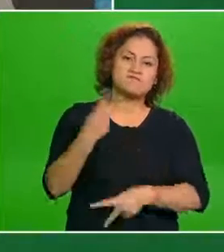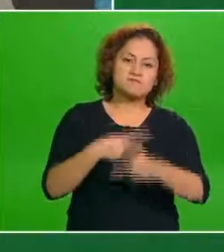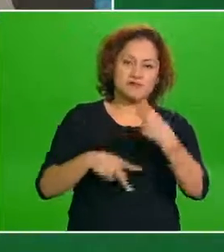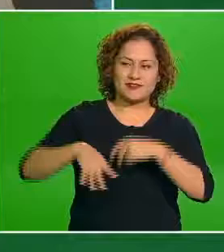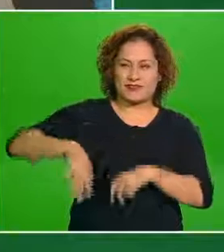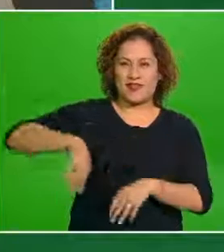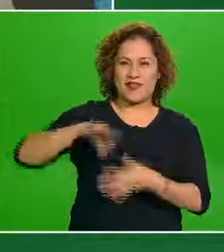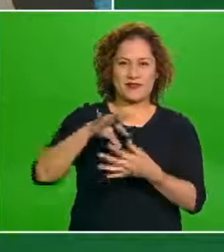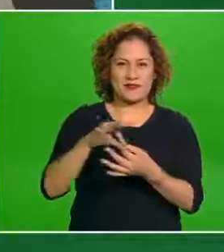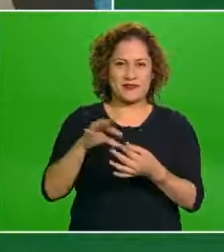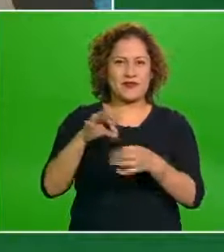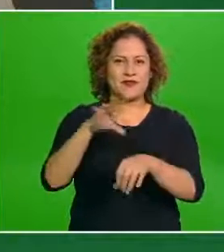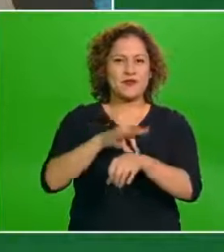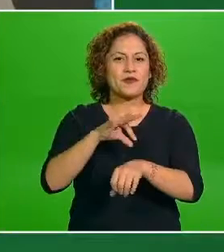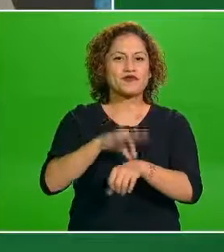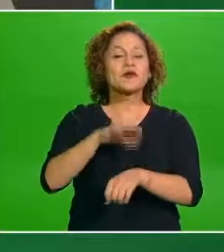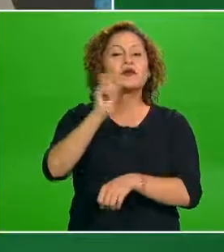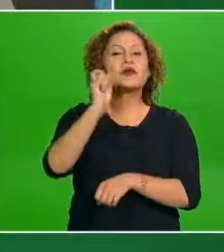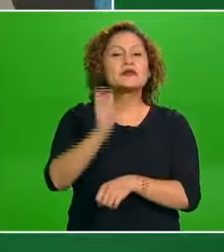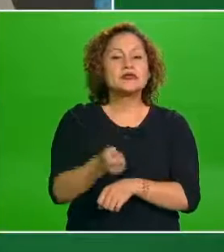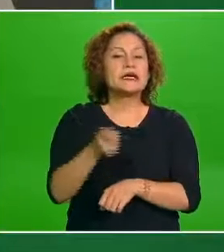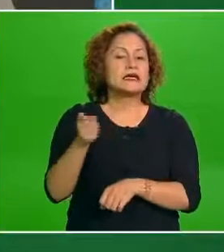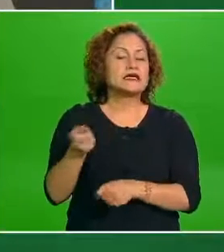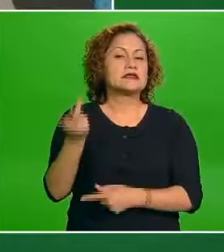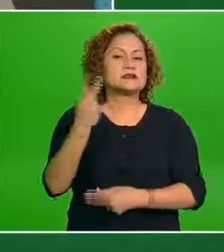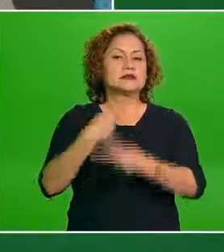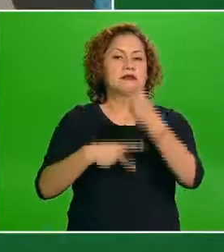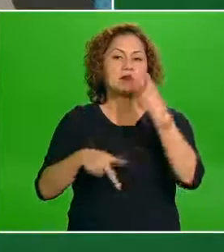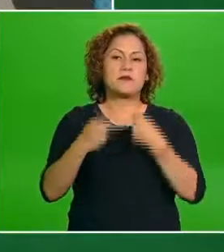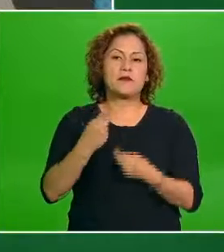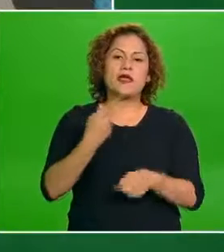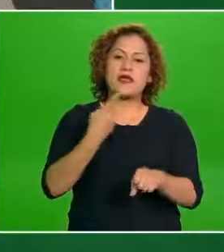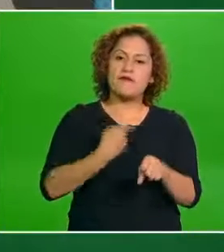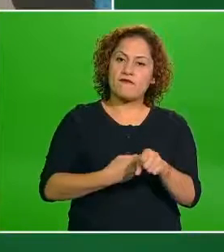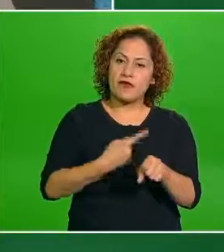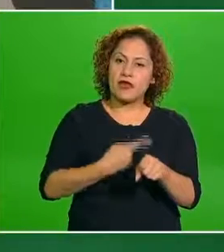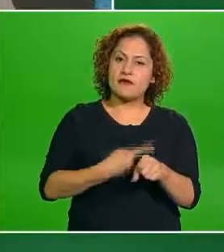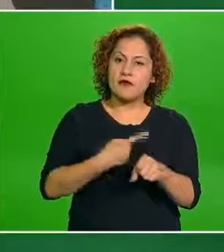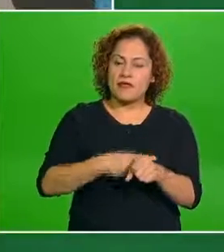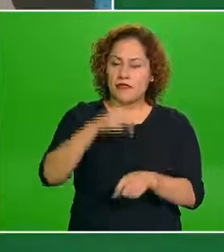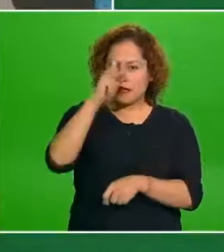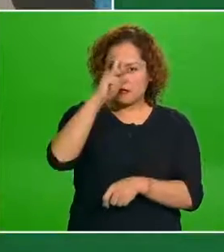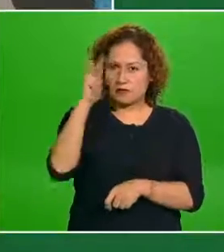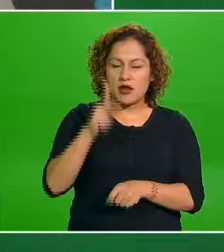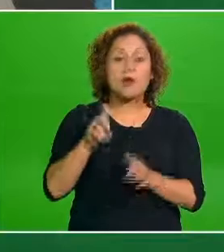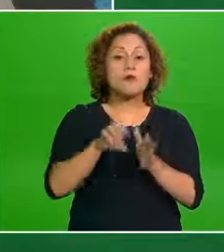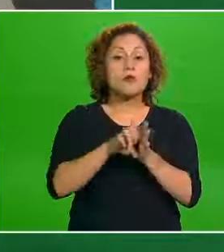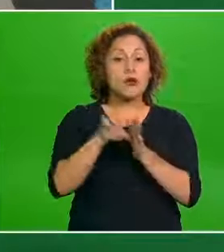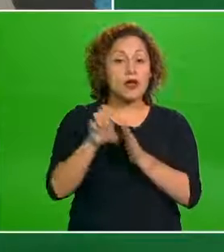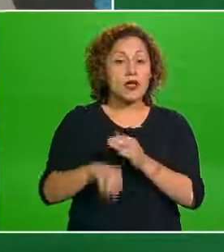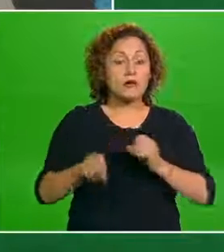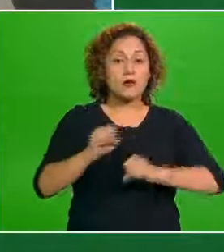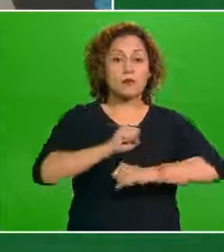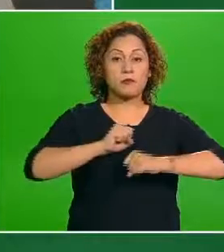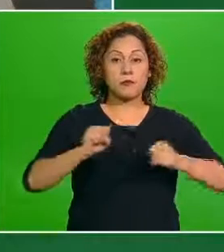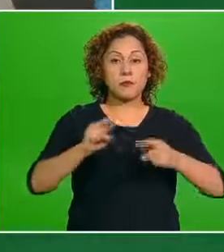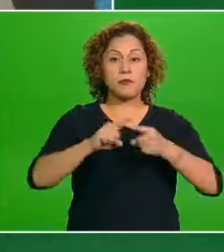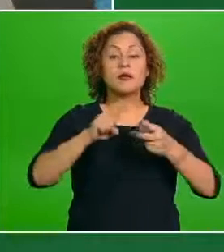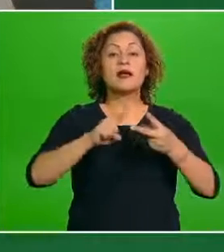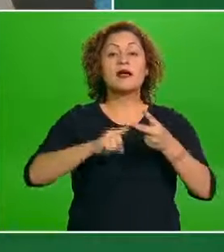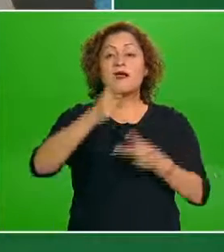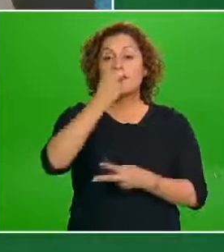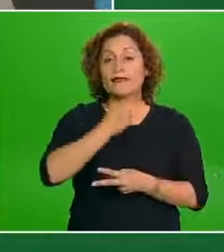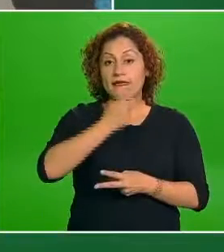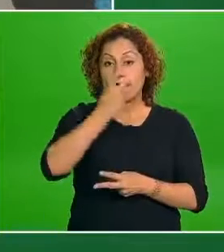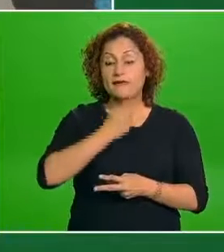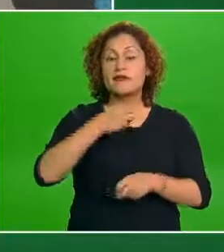el doctor, está provocando un aumento en el desarrollo de enfermedades no transmisibles como la obesidad, la diabetes